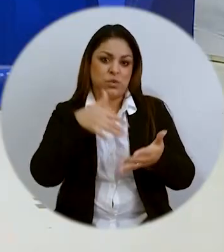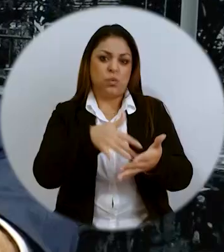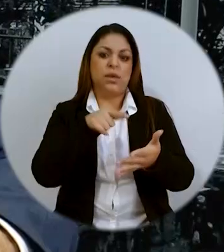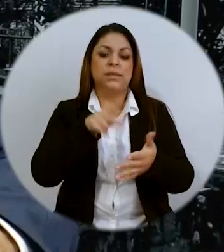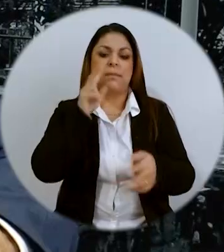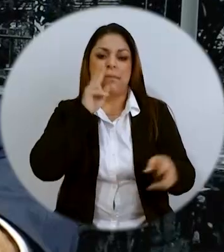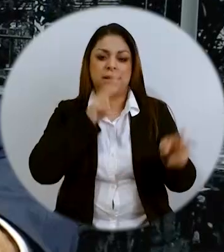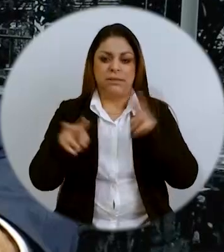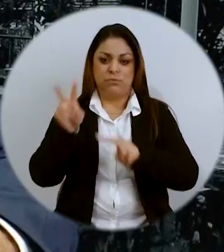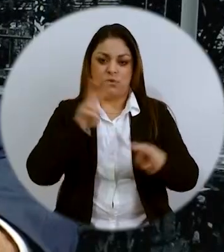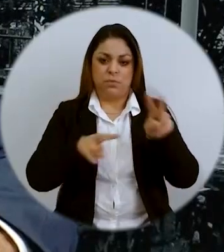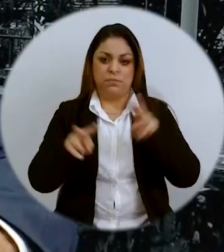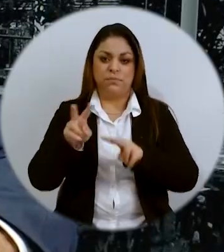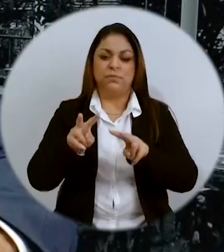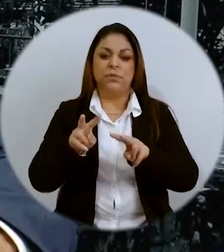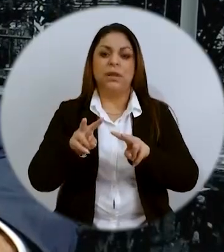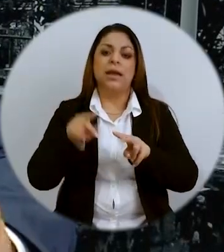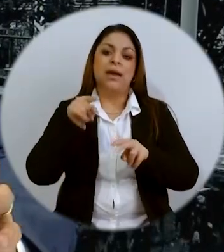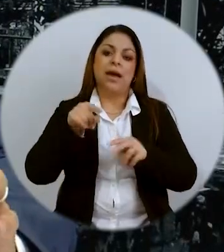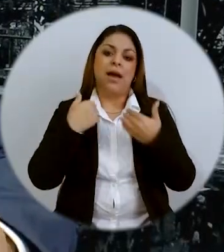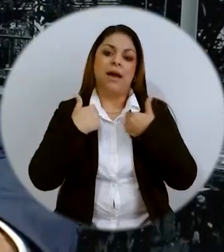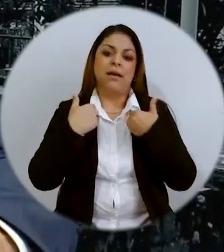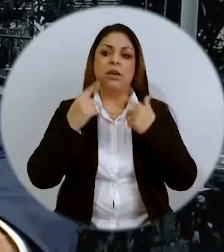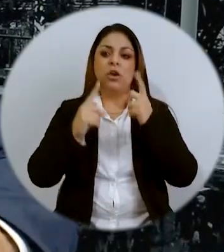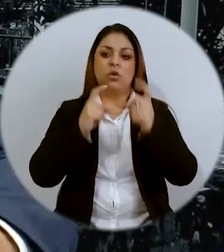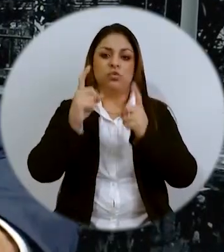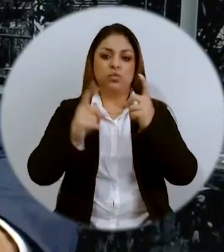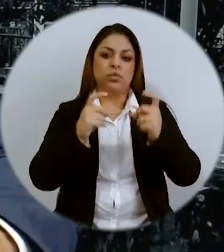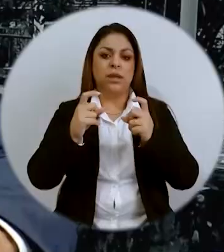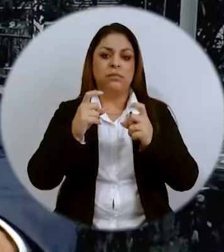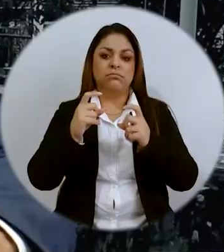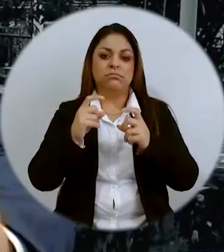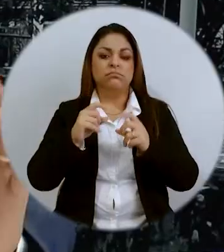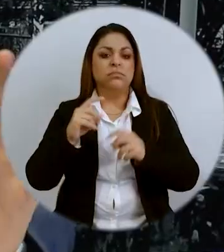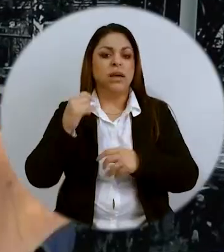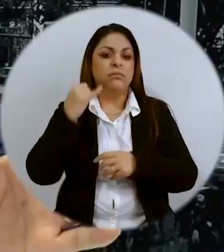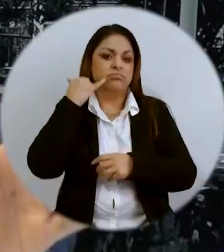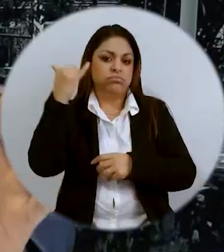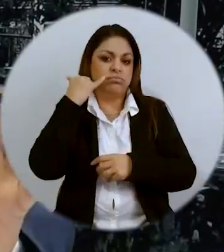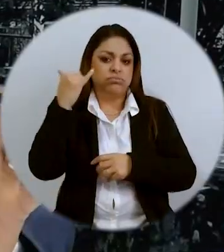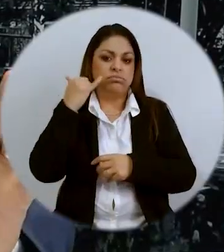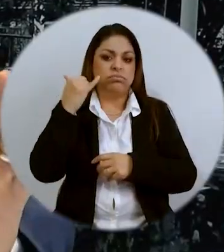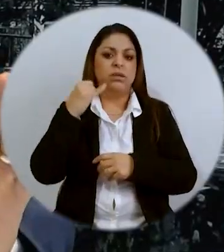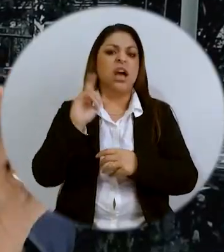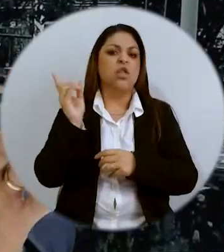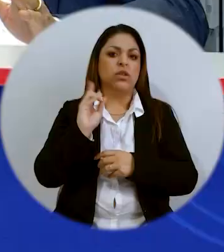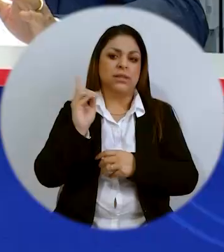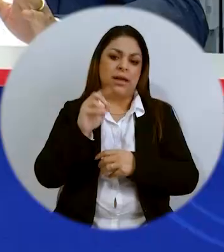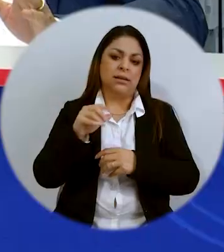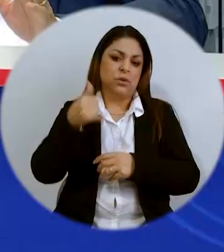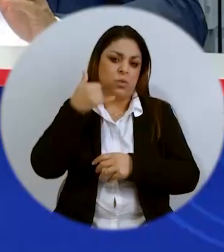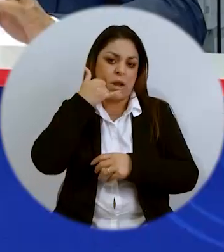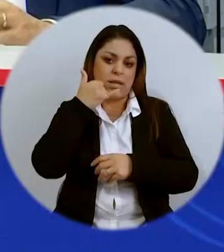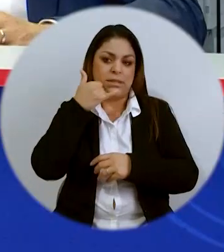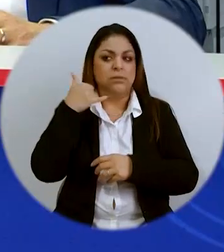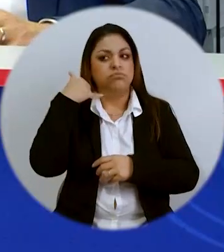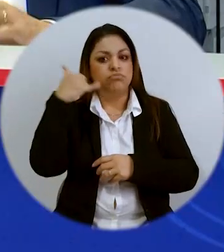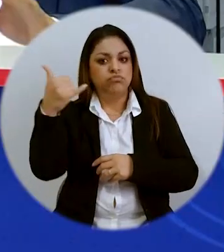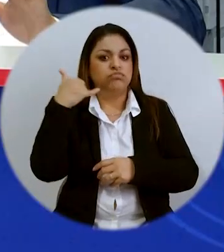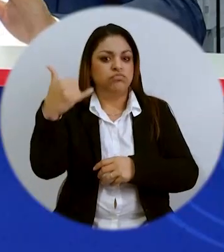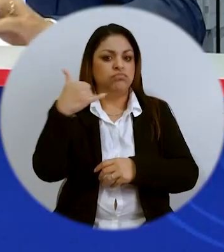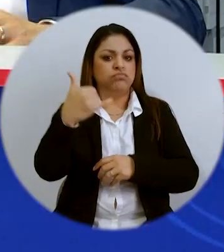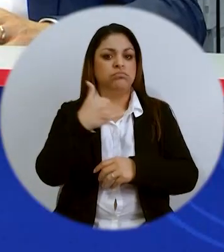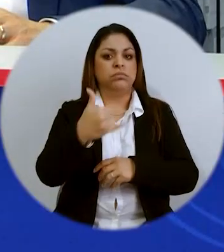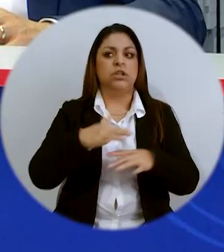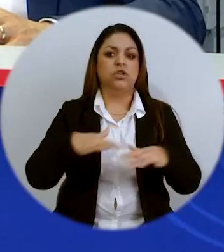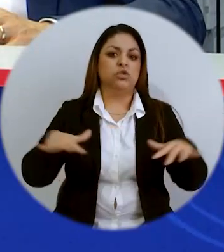percepción, una consulta, una encuesta telefónica que se hace a teléfonos celulares en